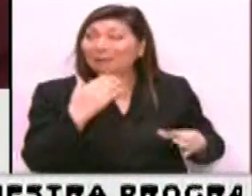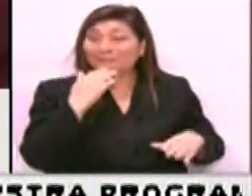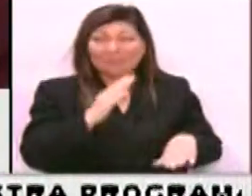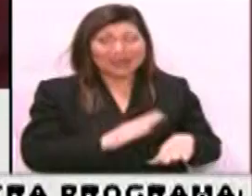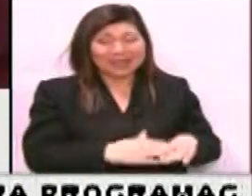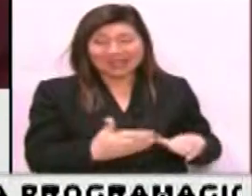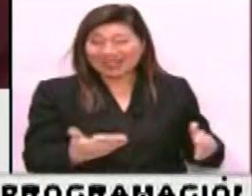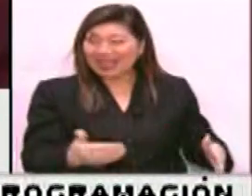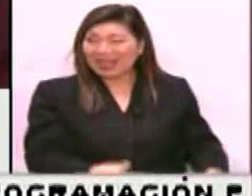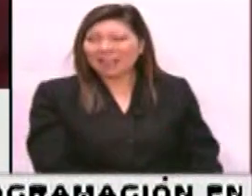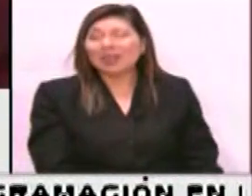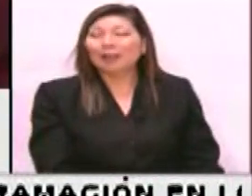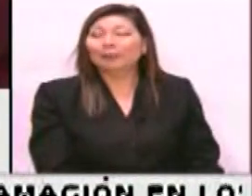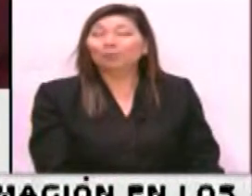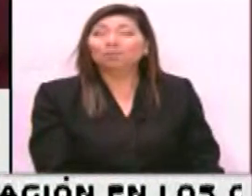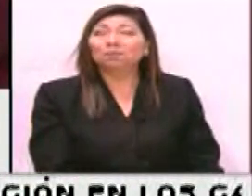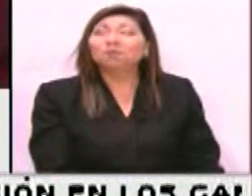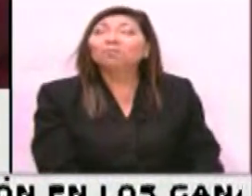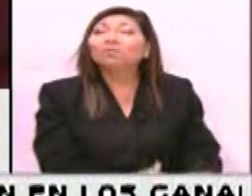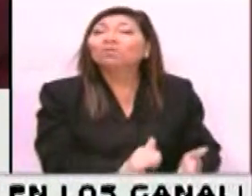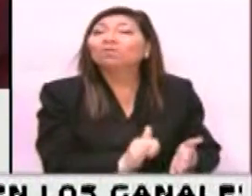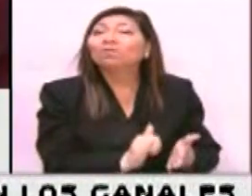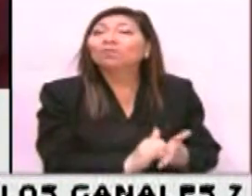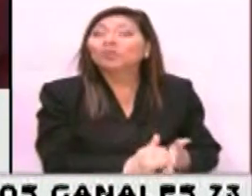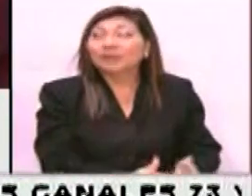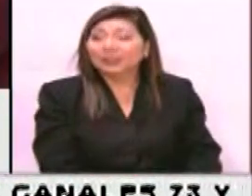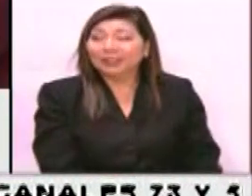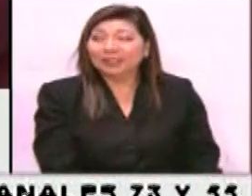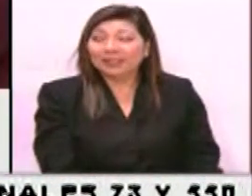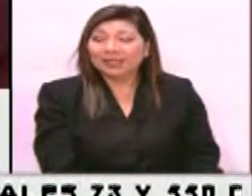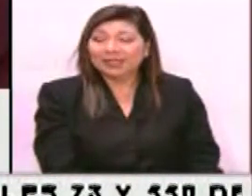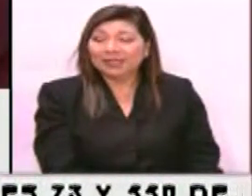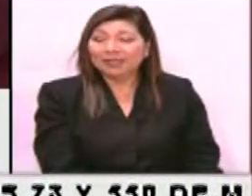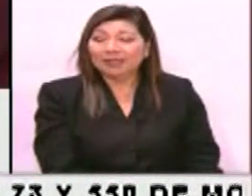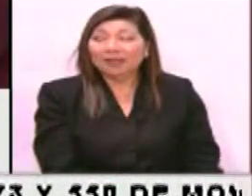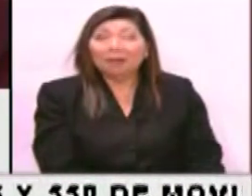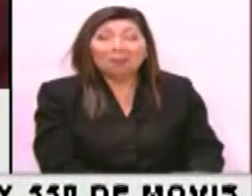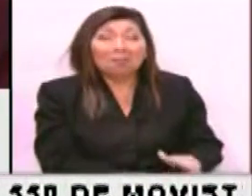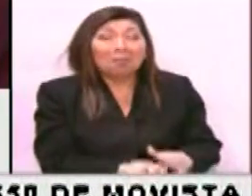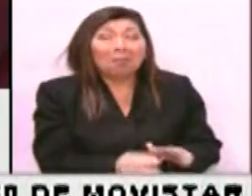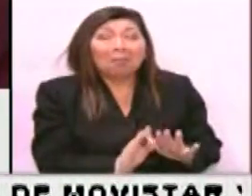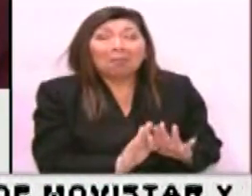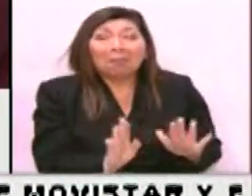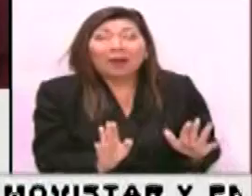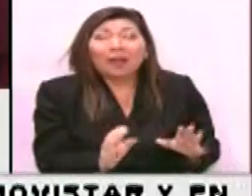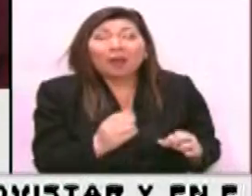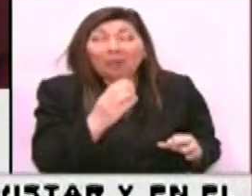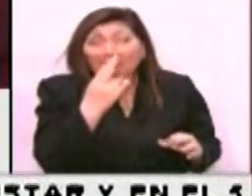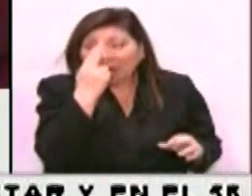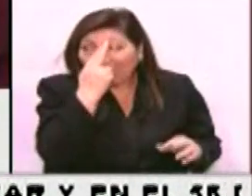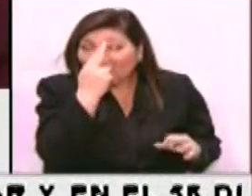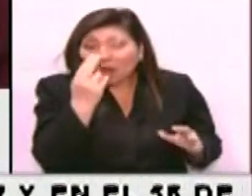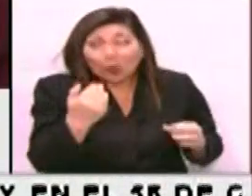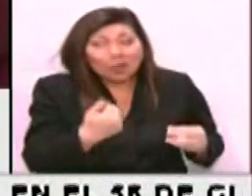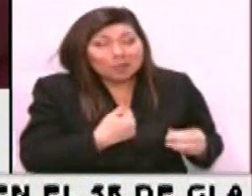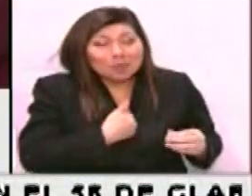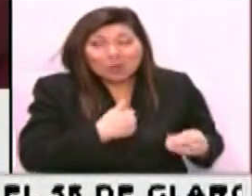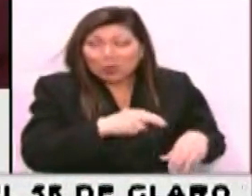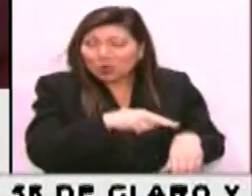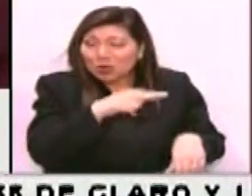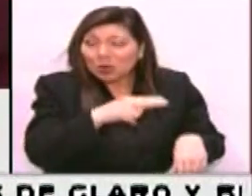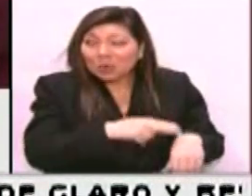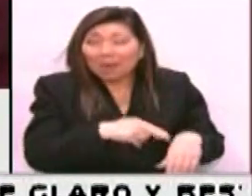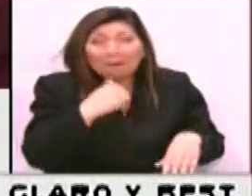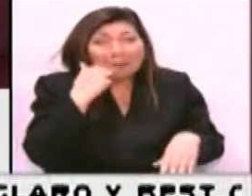venial. Y los que son católicos como yo o cristianos como yo,